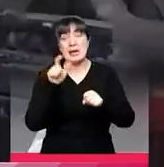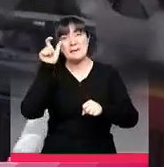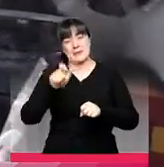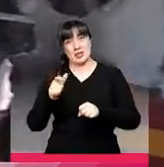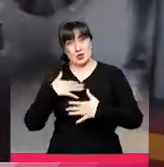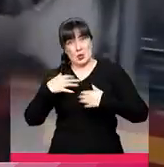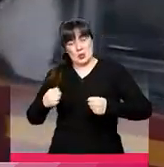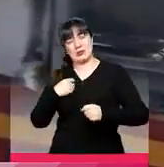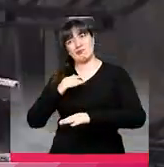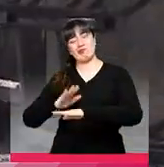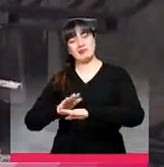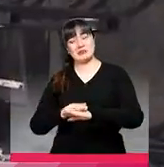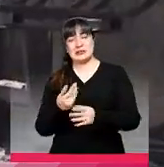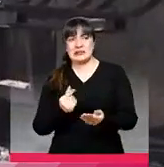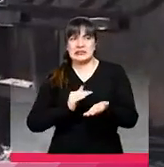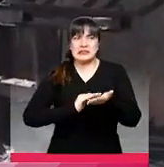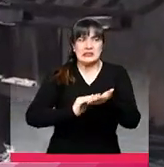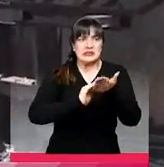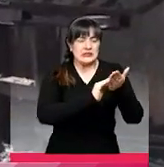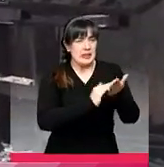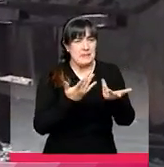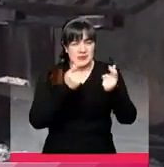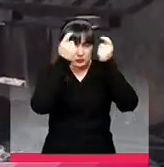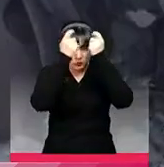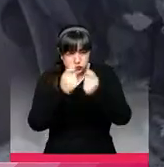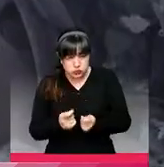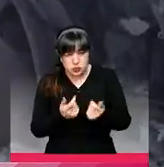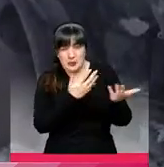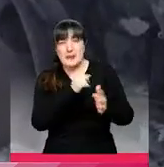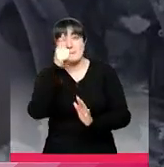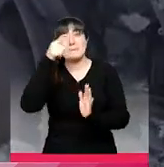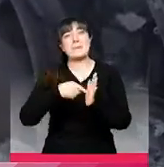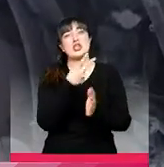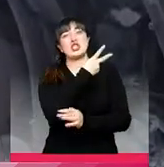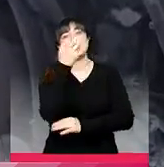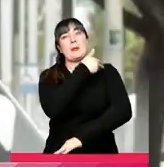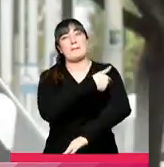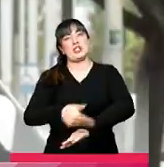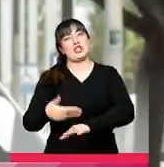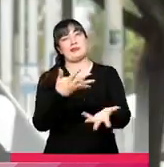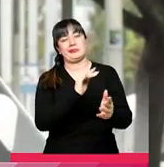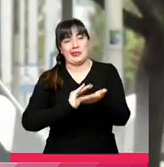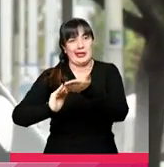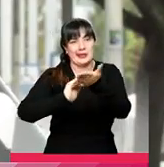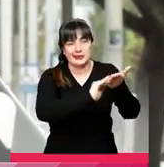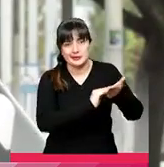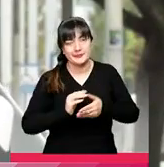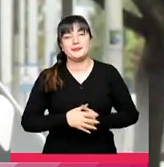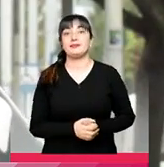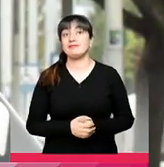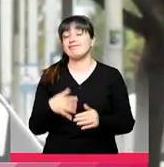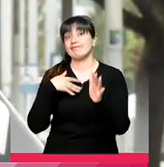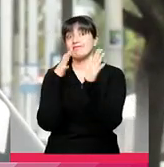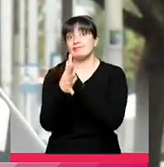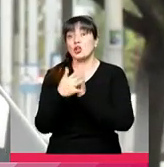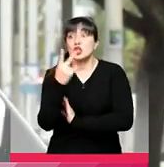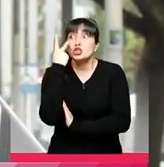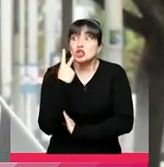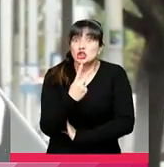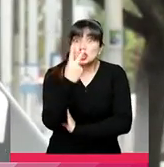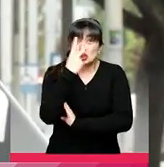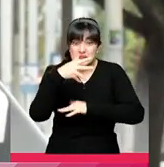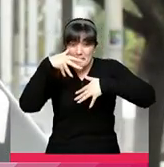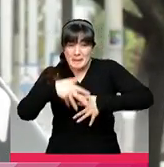que reponer cada uno le costará a la ciudad cerca de 1.200 millones de pesos. Estamos hablando que en los dos días de